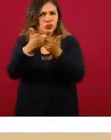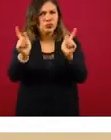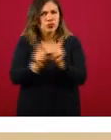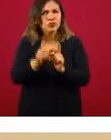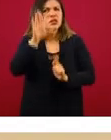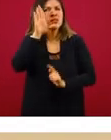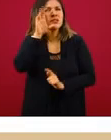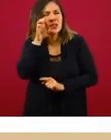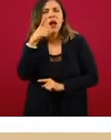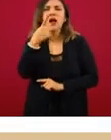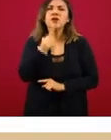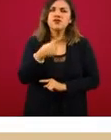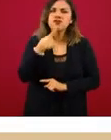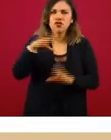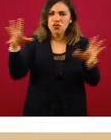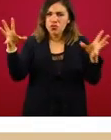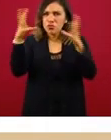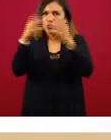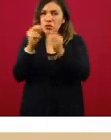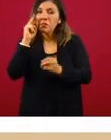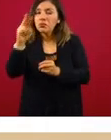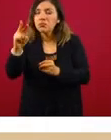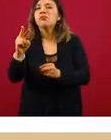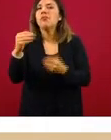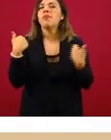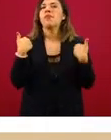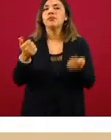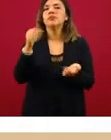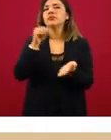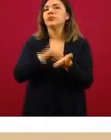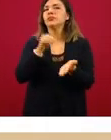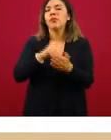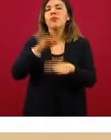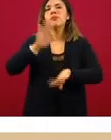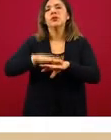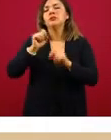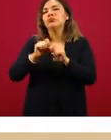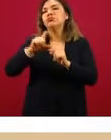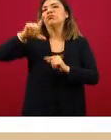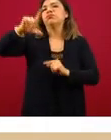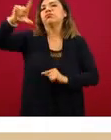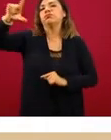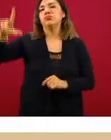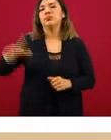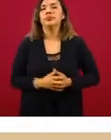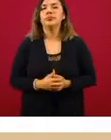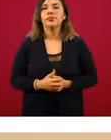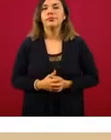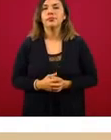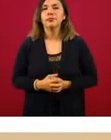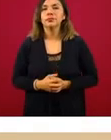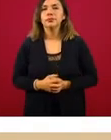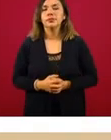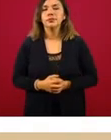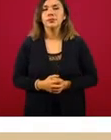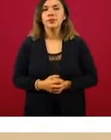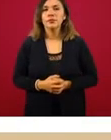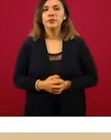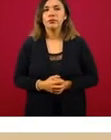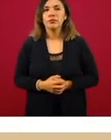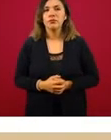grupos, naranjas y guindas juntos, pues lo vemos que todavía es una tendencia que sigue creciendo. Veamos la